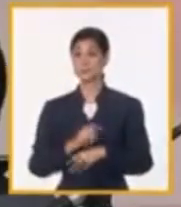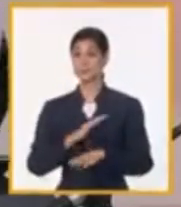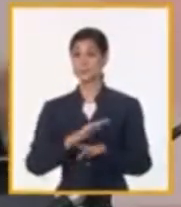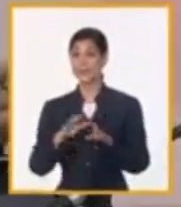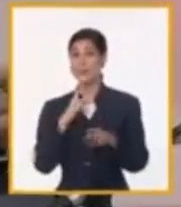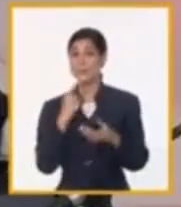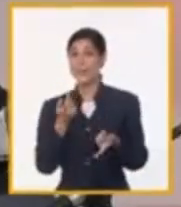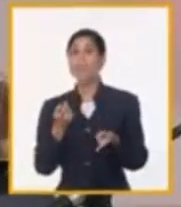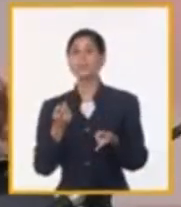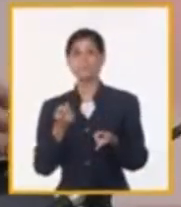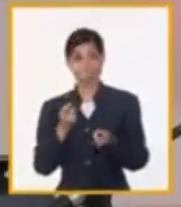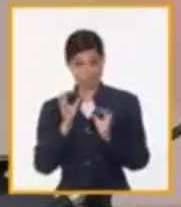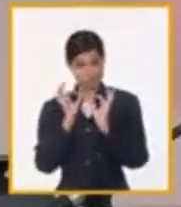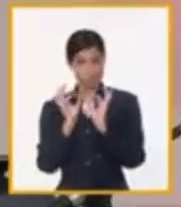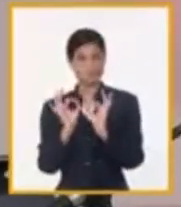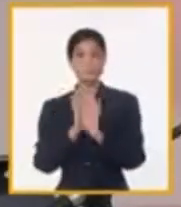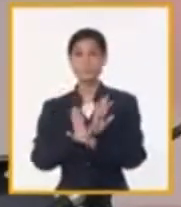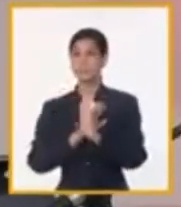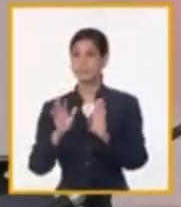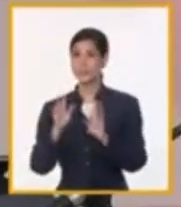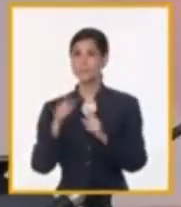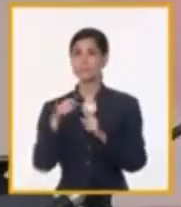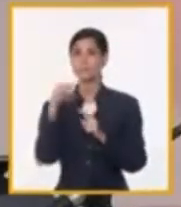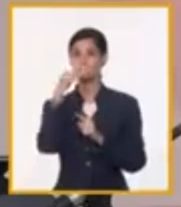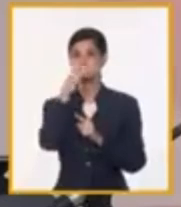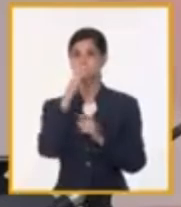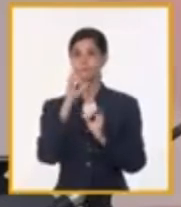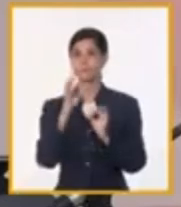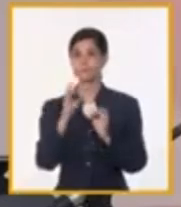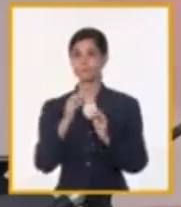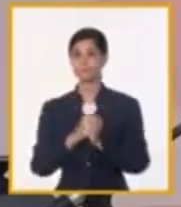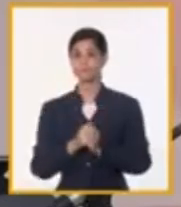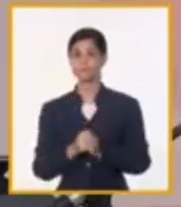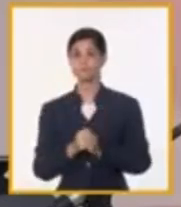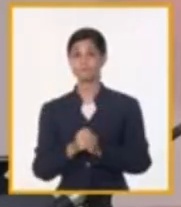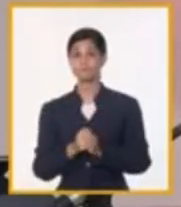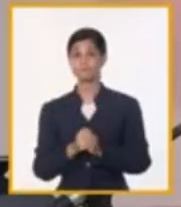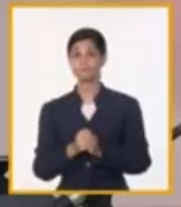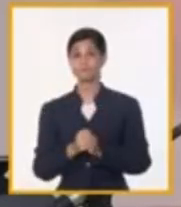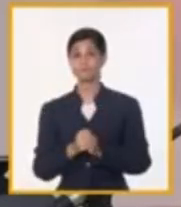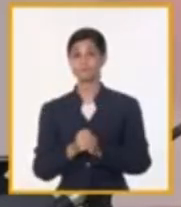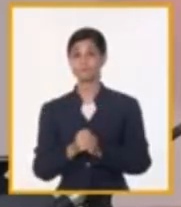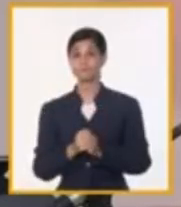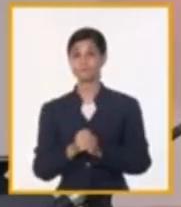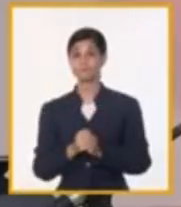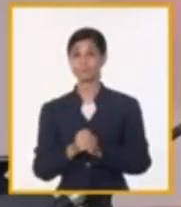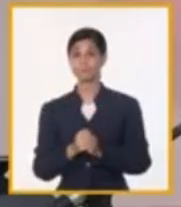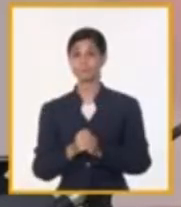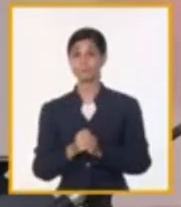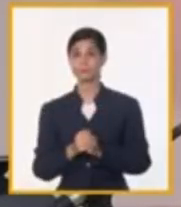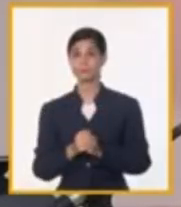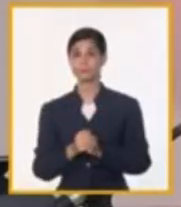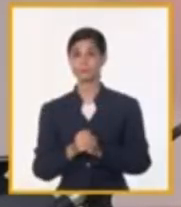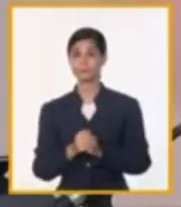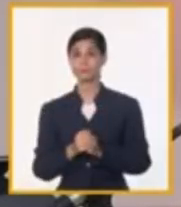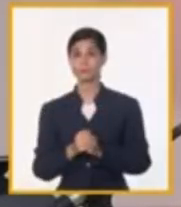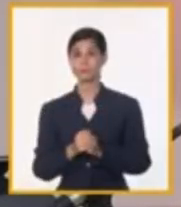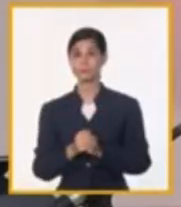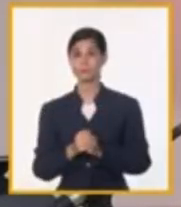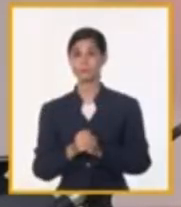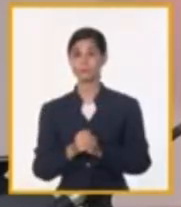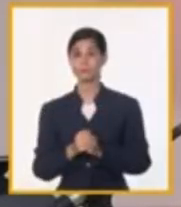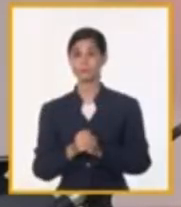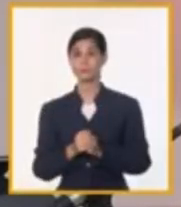las tecnologías que también es un campo no que está claro Oliver no Eh Yo estaba mirando que bueno se dice que que estos que estos